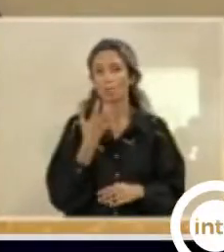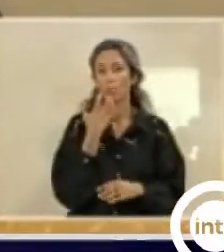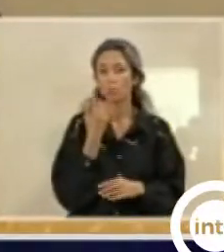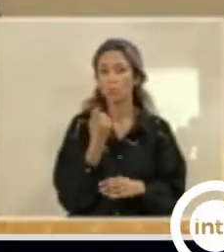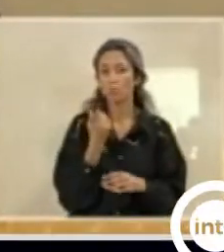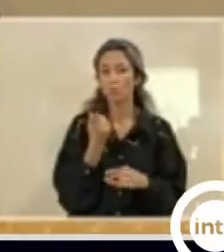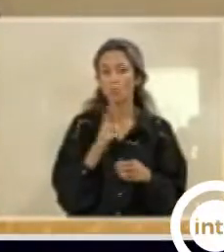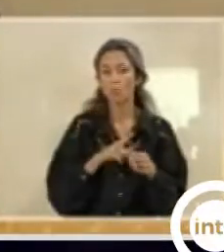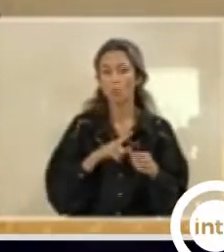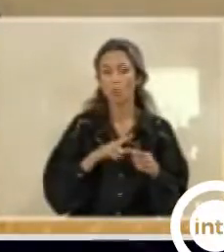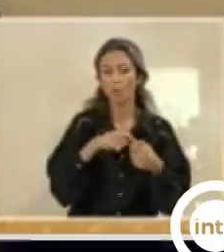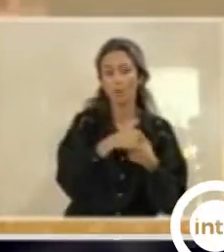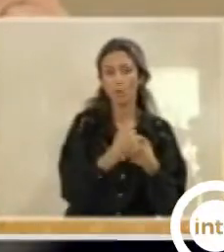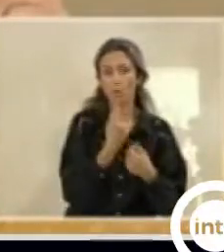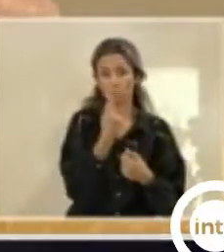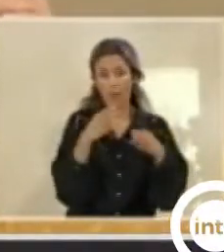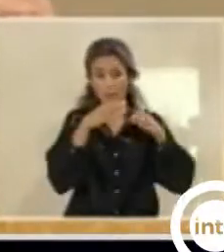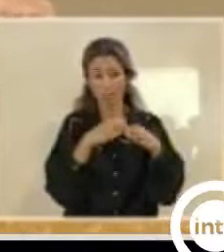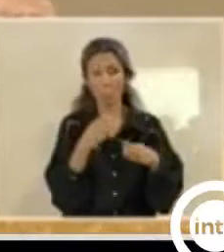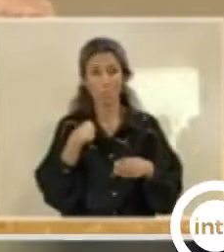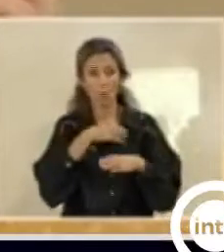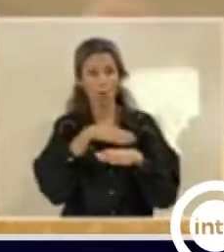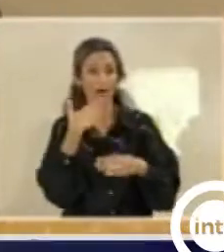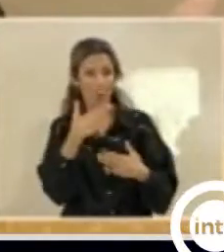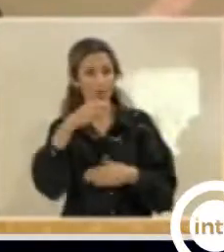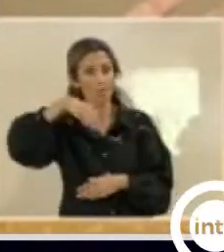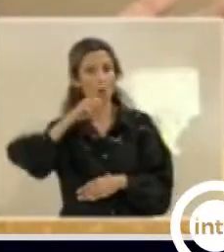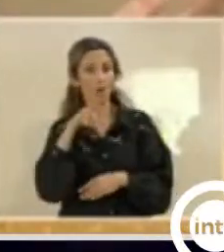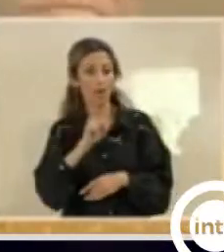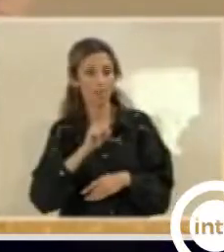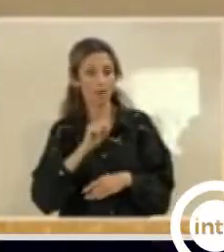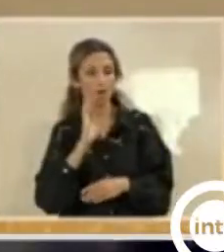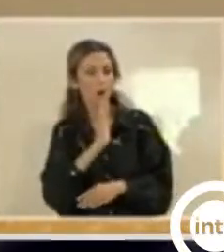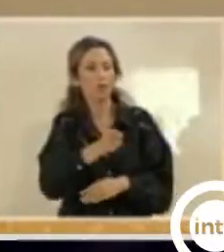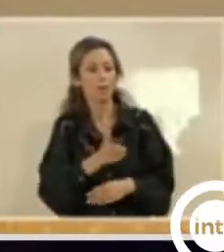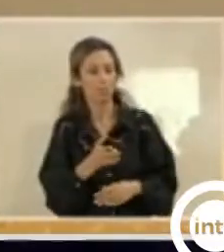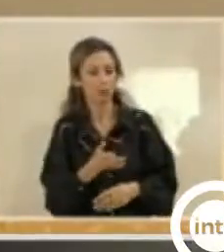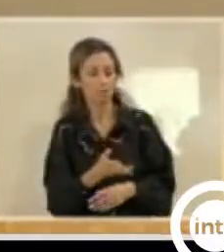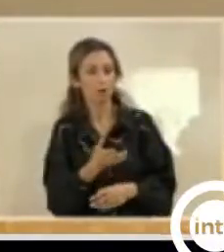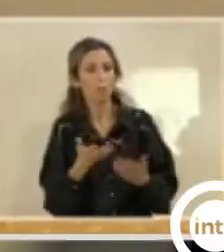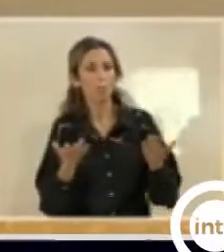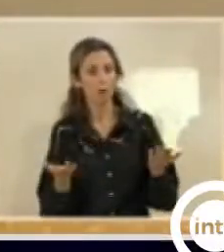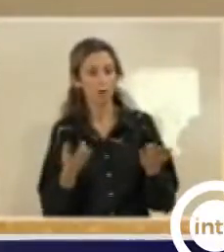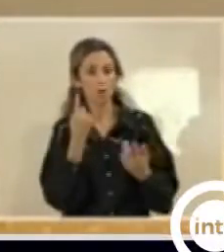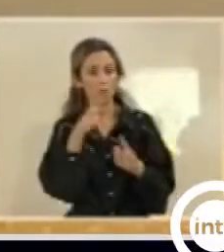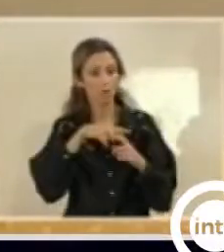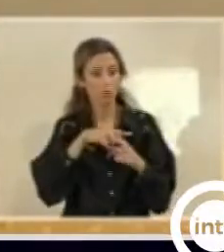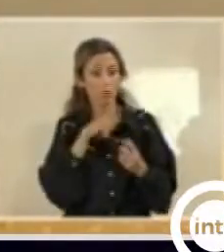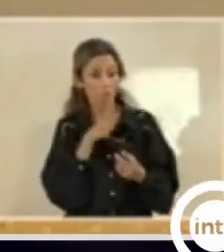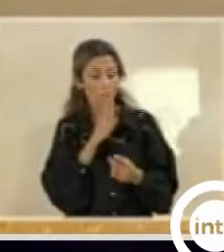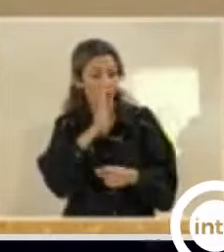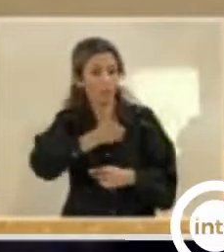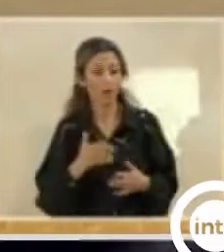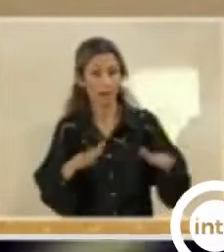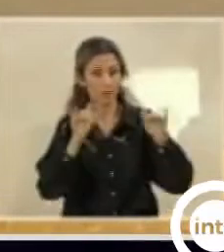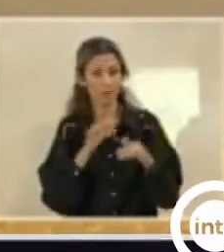Chaves y griñán aquí podéis ver es que claro uno dos tres cuatro cinco seis